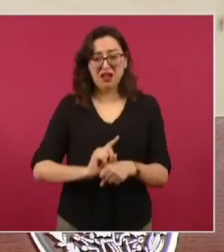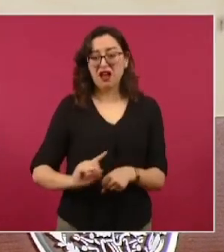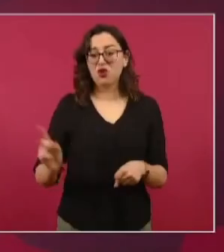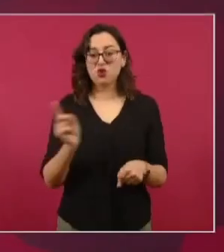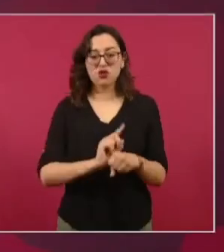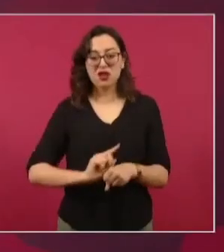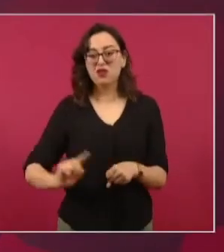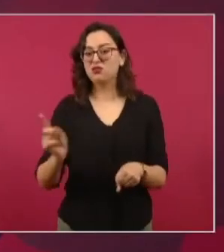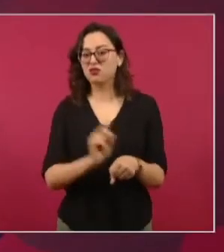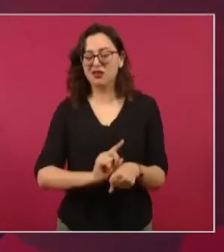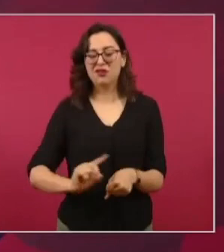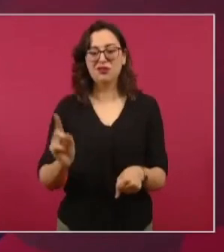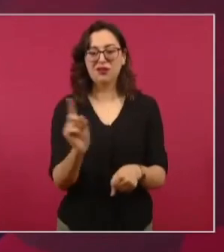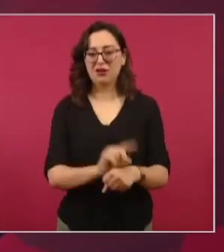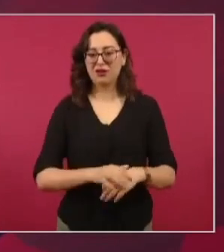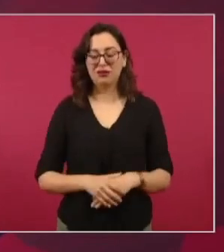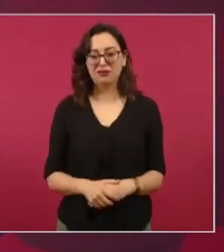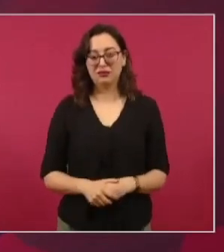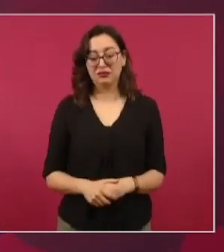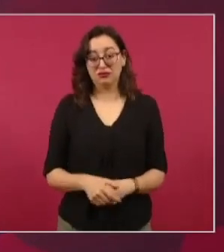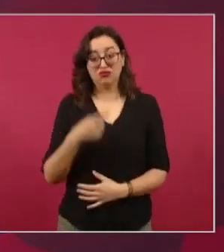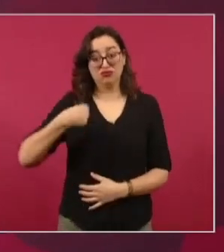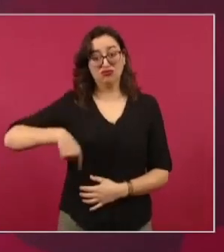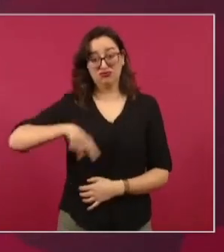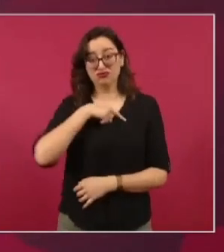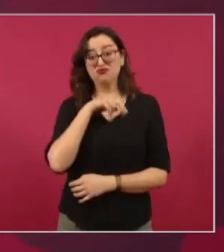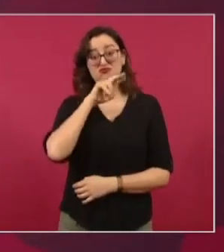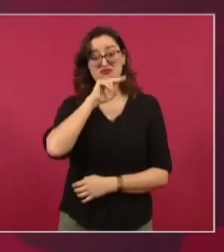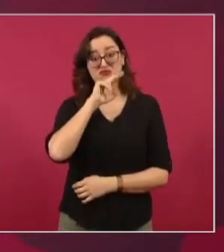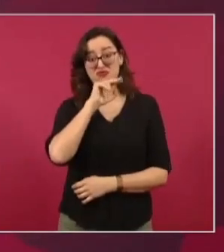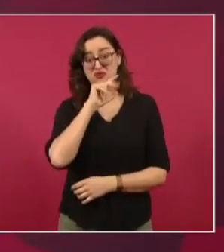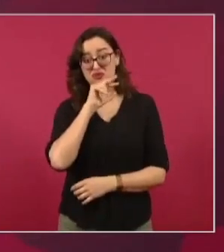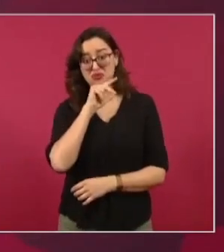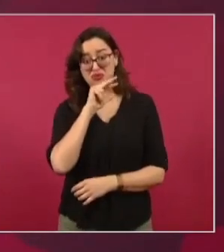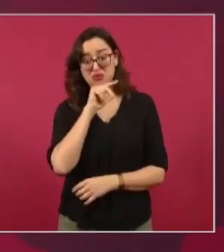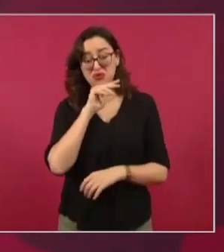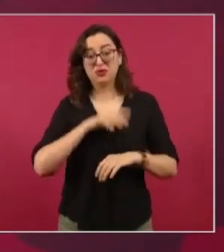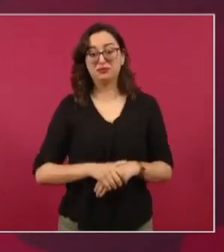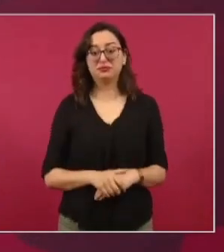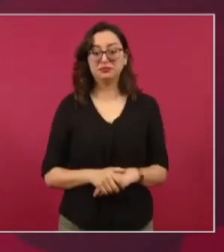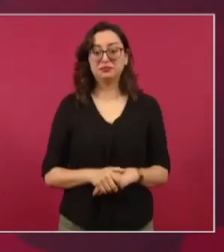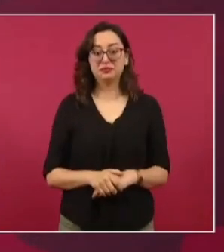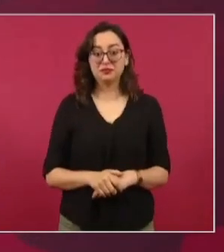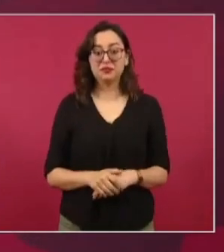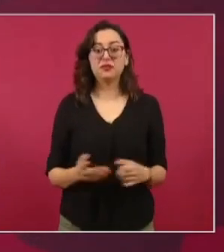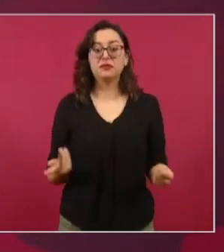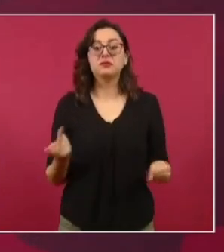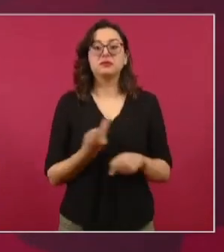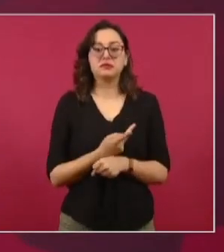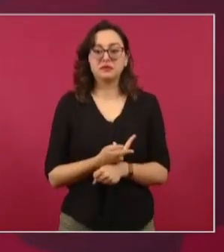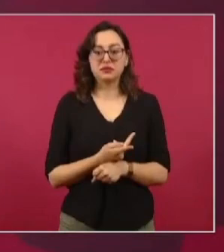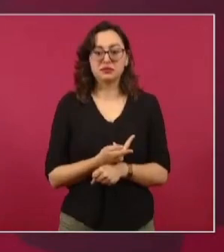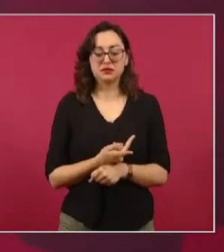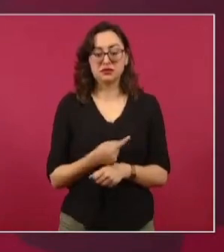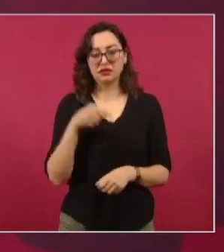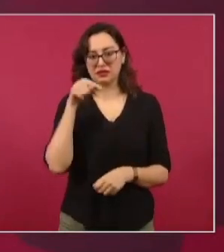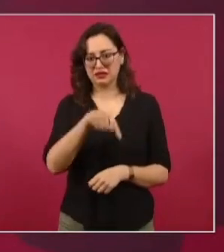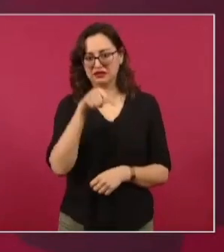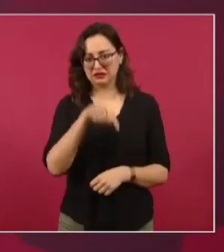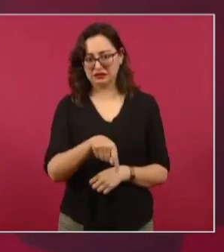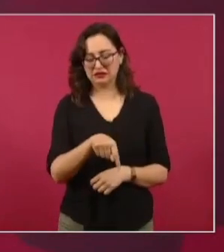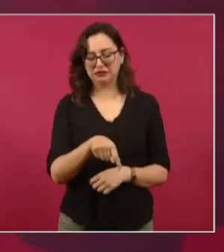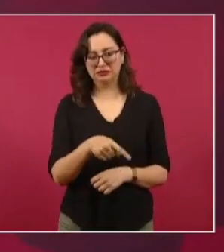sobre todo el consumo de fentanilo acá es cristal pero